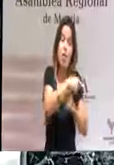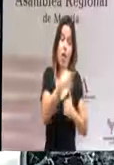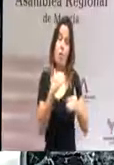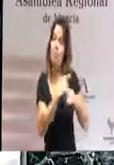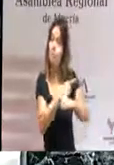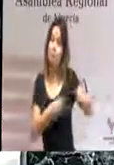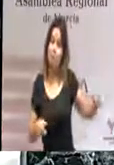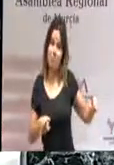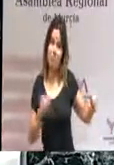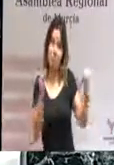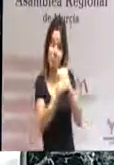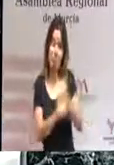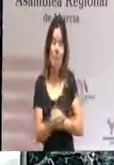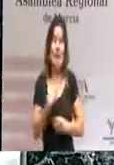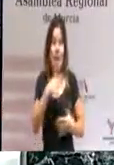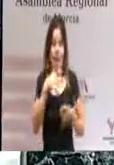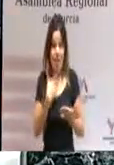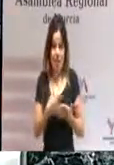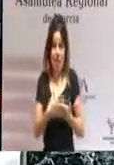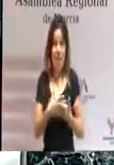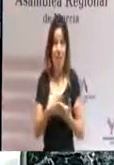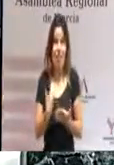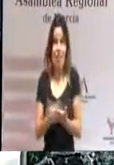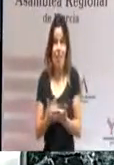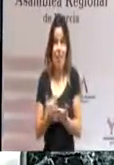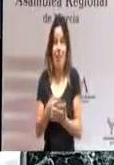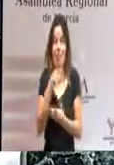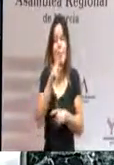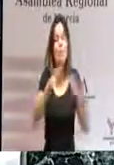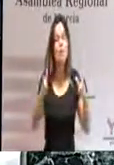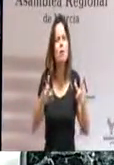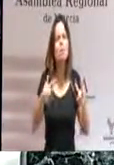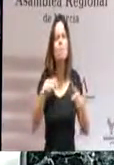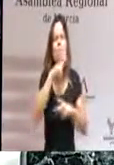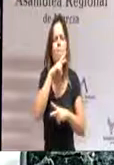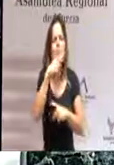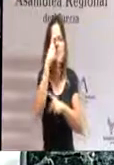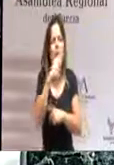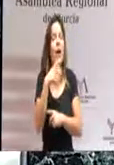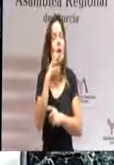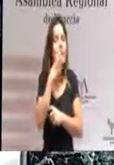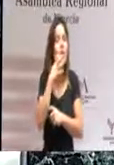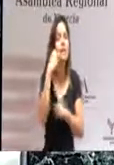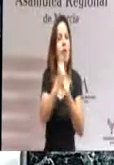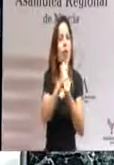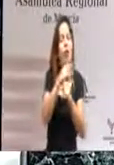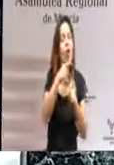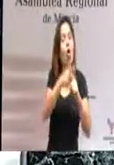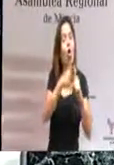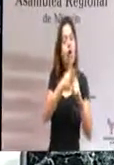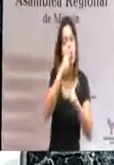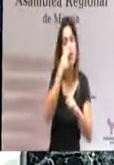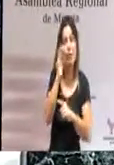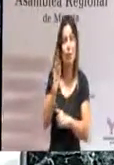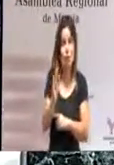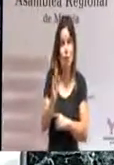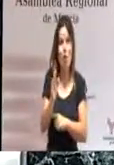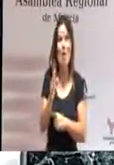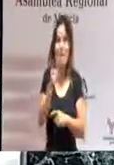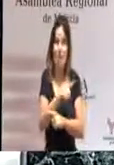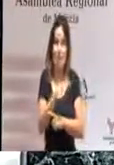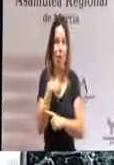Y los hechos demuestran que los ciudadanos han sabido valorar quién realmente trabaja por la defensa de sus intereses. De no ser